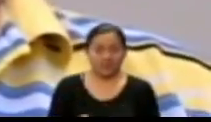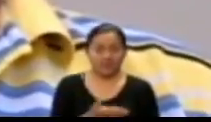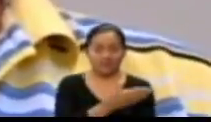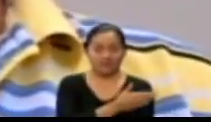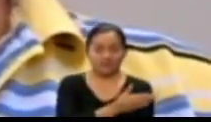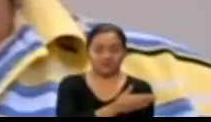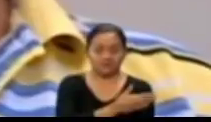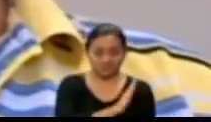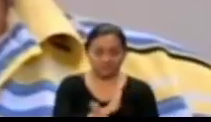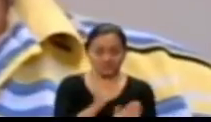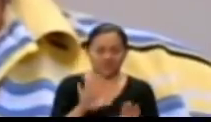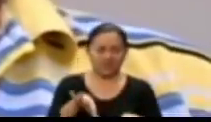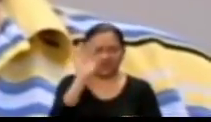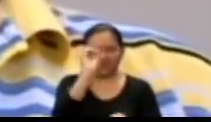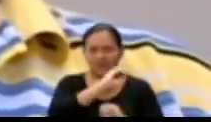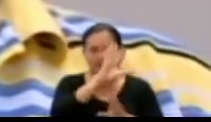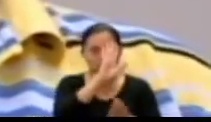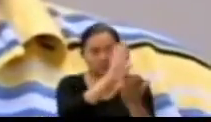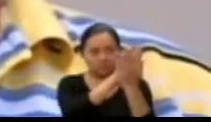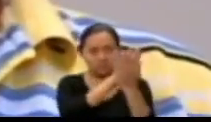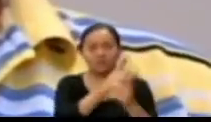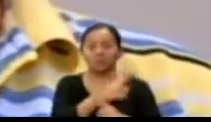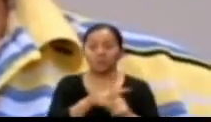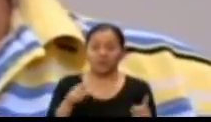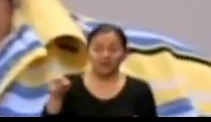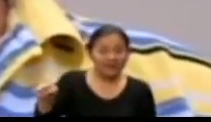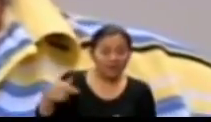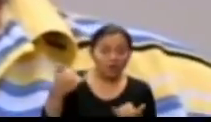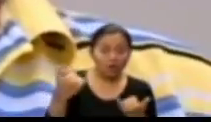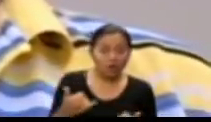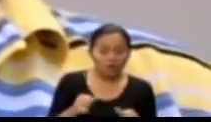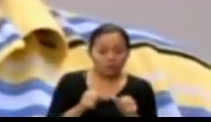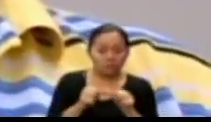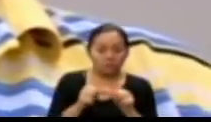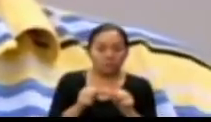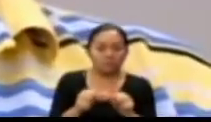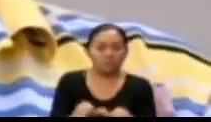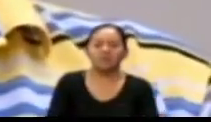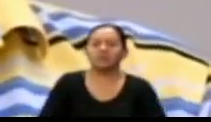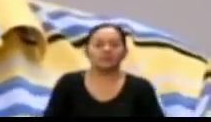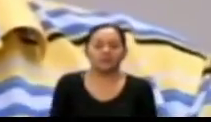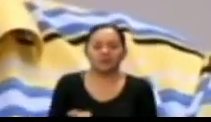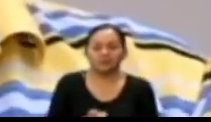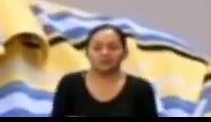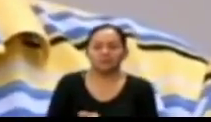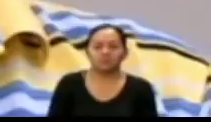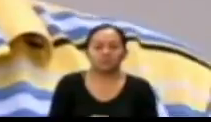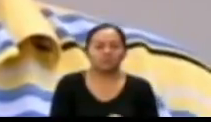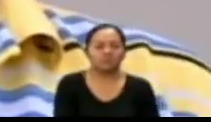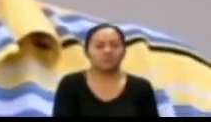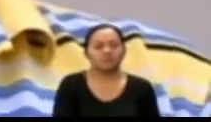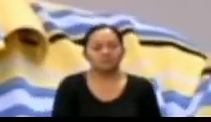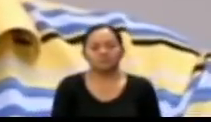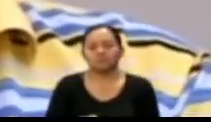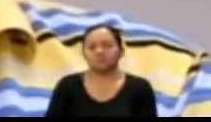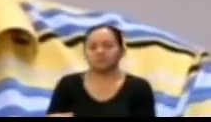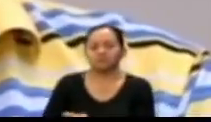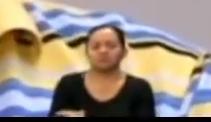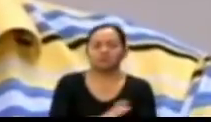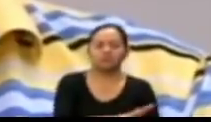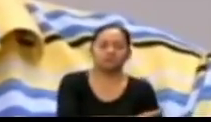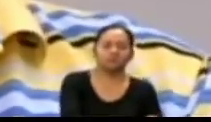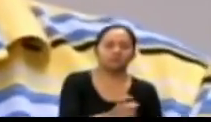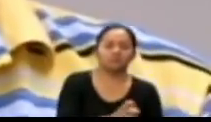perseverar. Ellos tienen una capacidad de mutación grande. Y la única respuesta a eso es nuestra perseverancia, es la perseverancia en